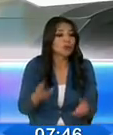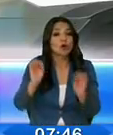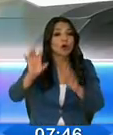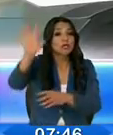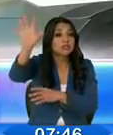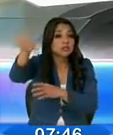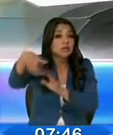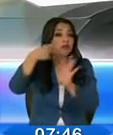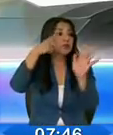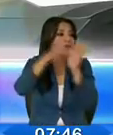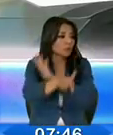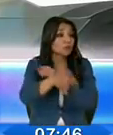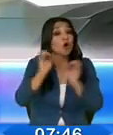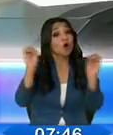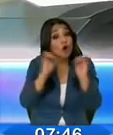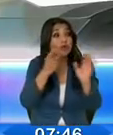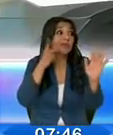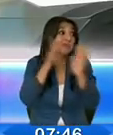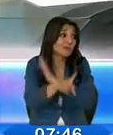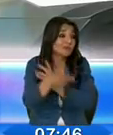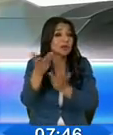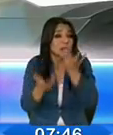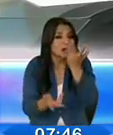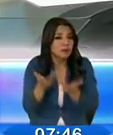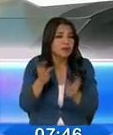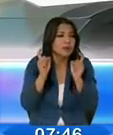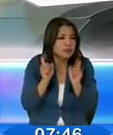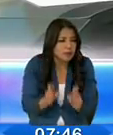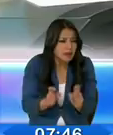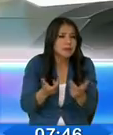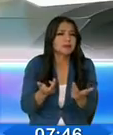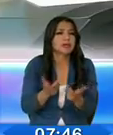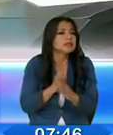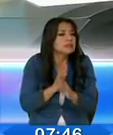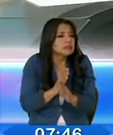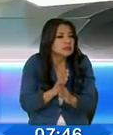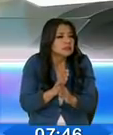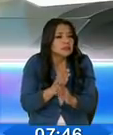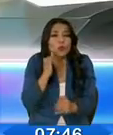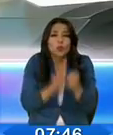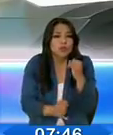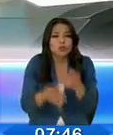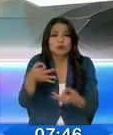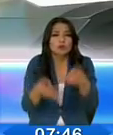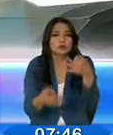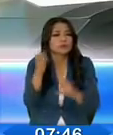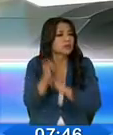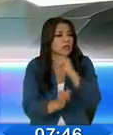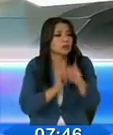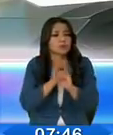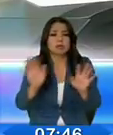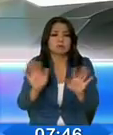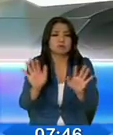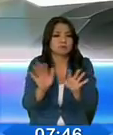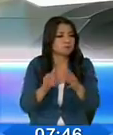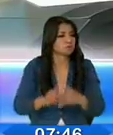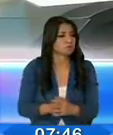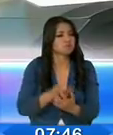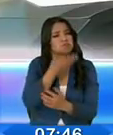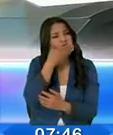Y aún si se viera demandado, yo creo que hay que tratar de evitar llegar a los arbitrajes internacionales y